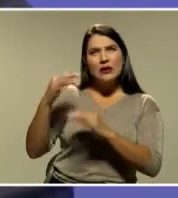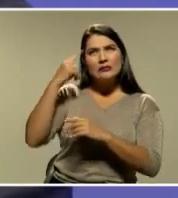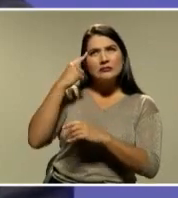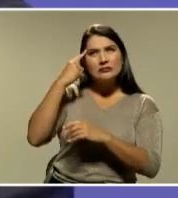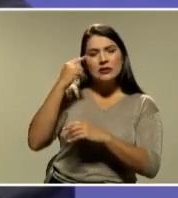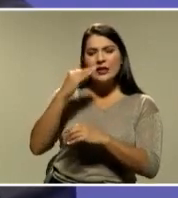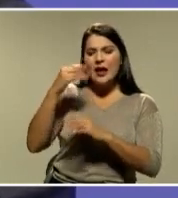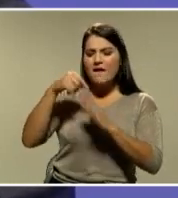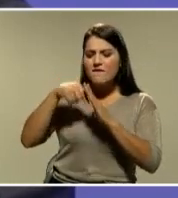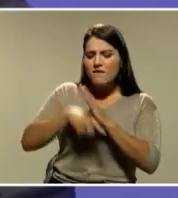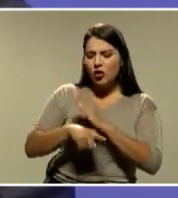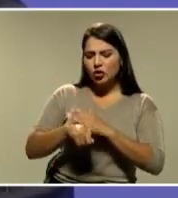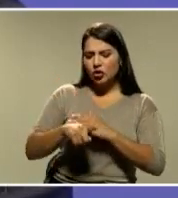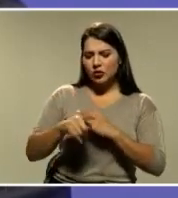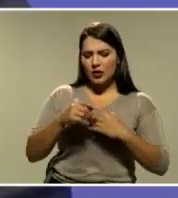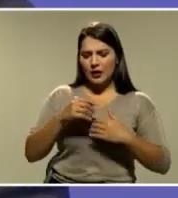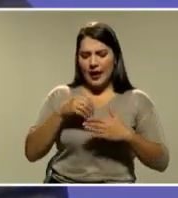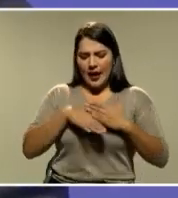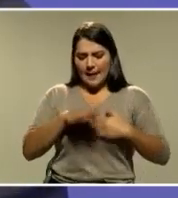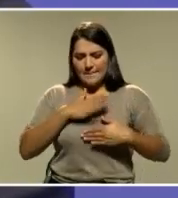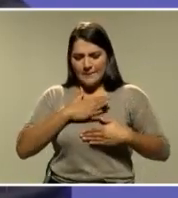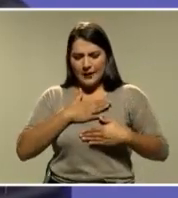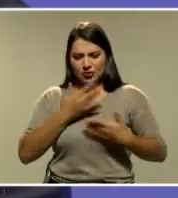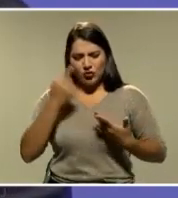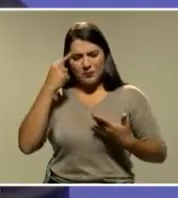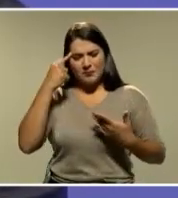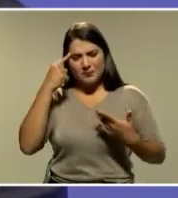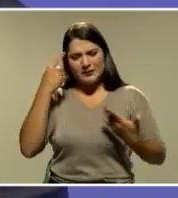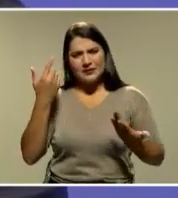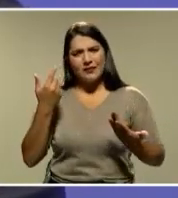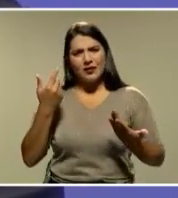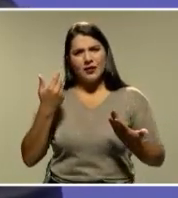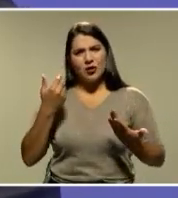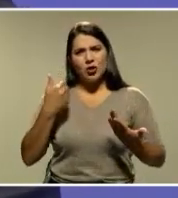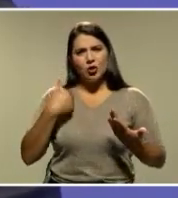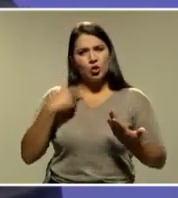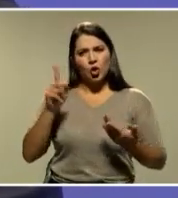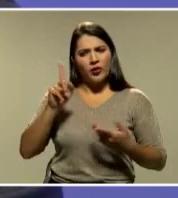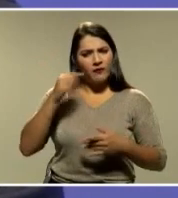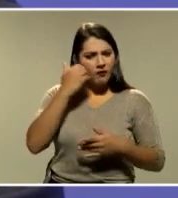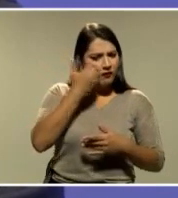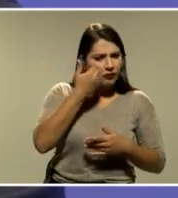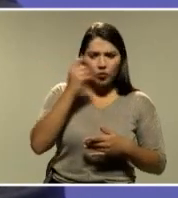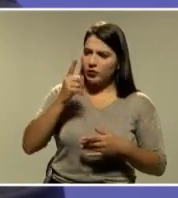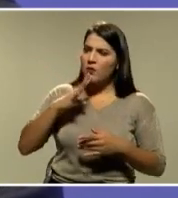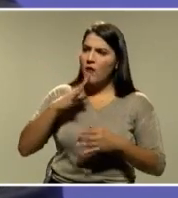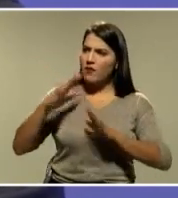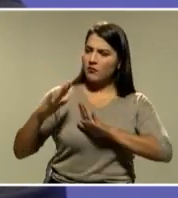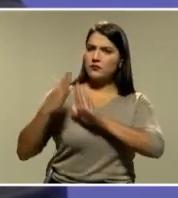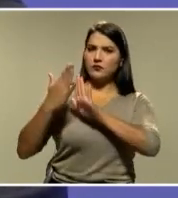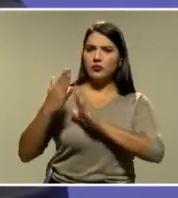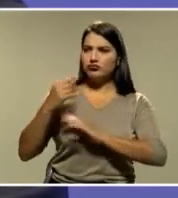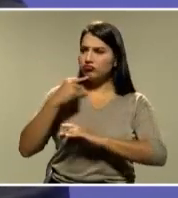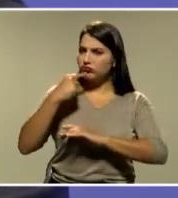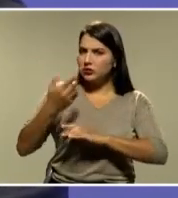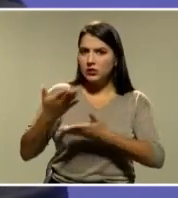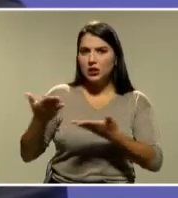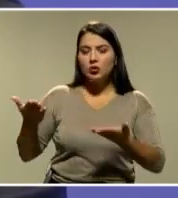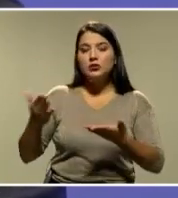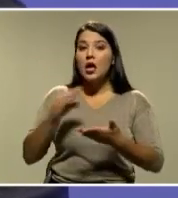y en el fondo de mi corazón había algo que decía, no hay que bajar la cara, hay que decir las cosas tal como son. Y